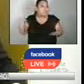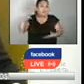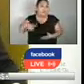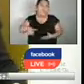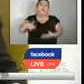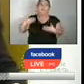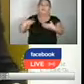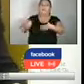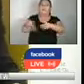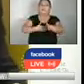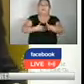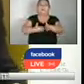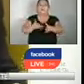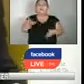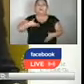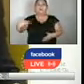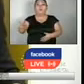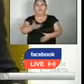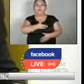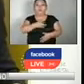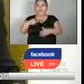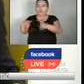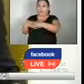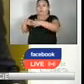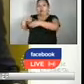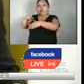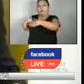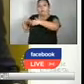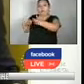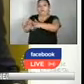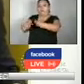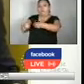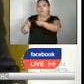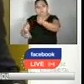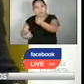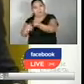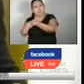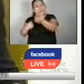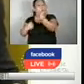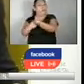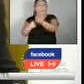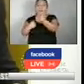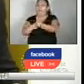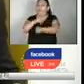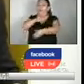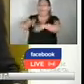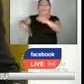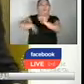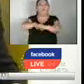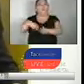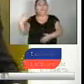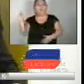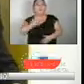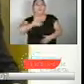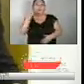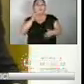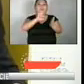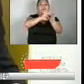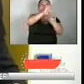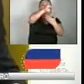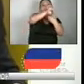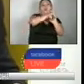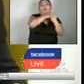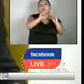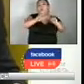de ahora, nosotros como diputados en esta asamblea vamos a apoyar con todo lo que sea necesario este proyecto para ya no